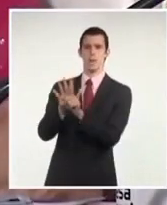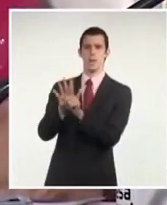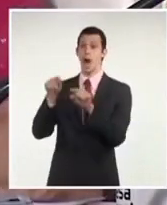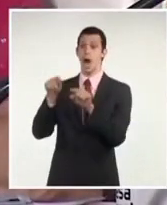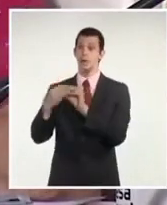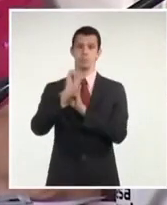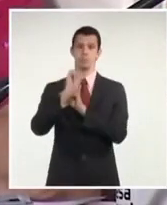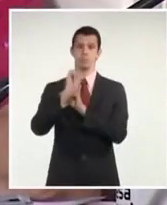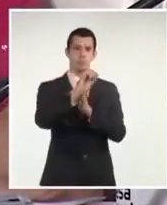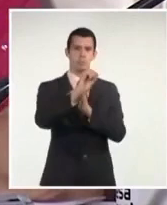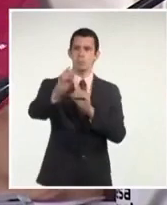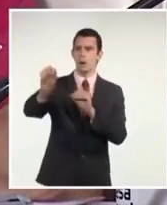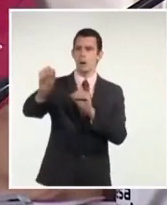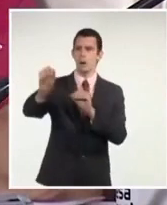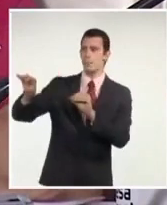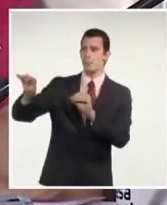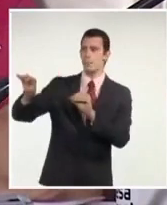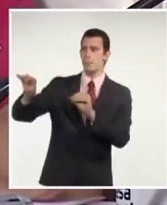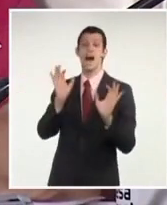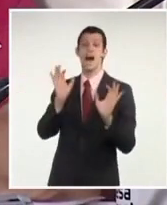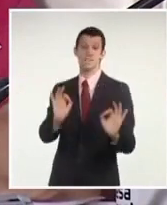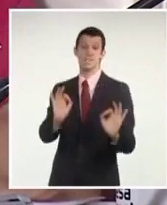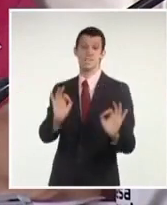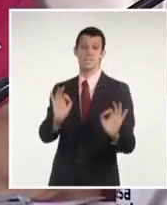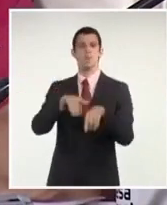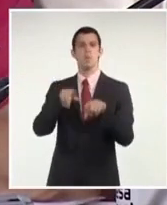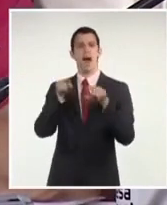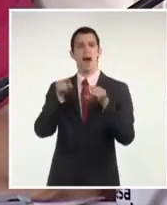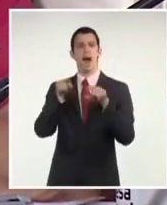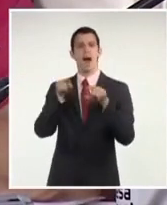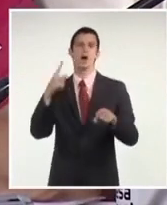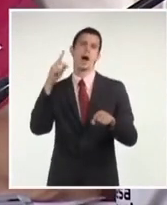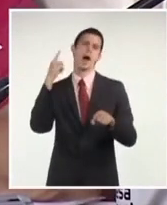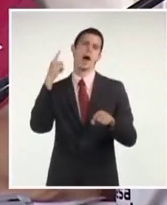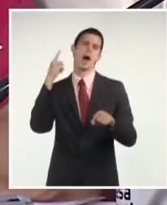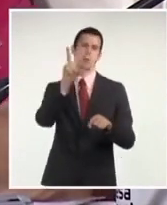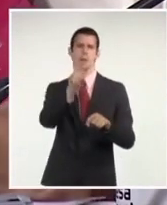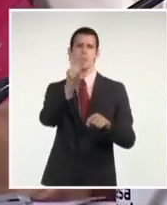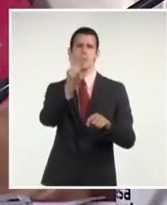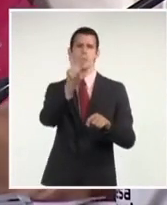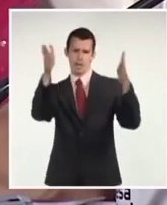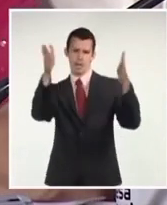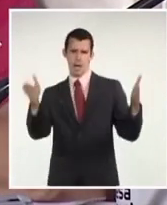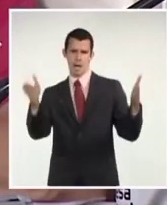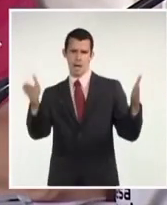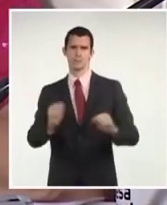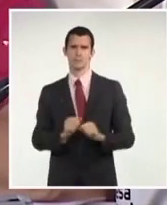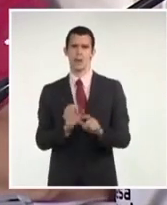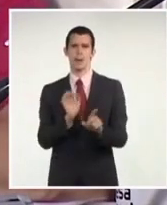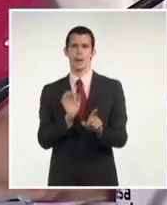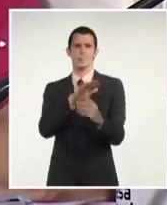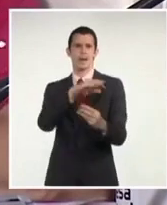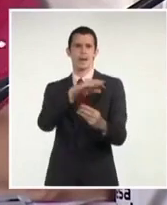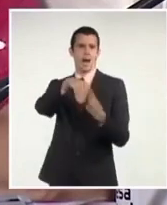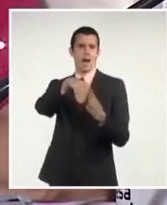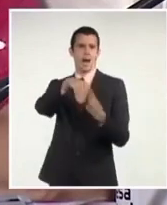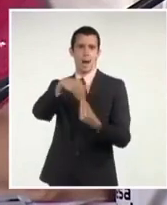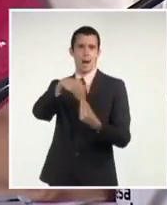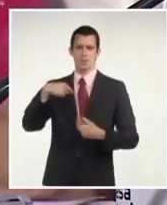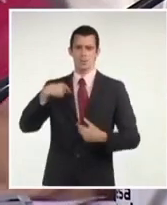2020, que no significa que las otras variantes no estuvieran apareciendo, pero fue la que predominó en el 2020 a nivel